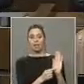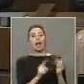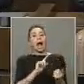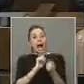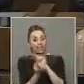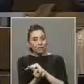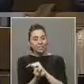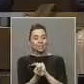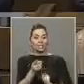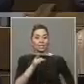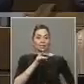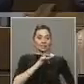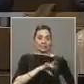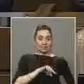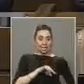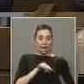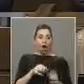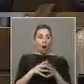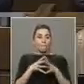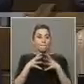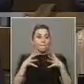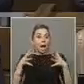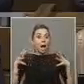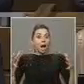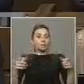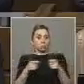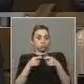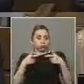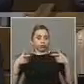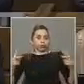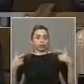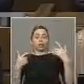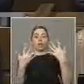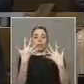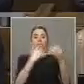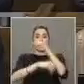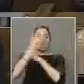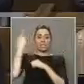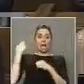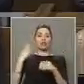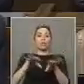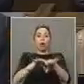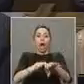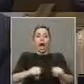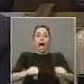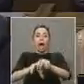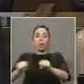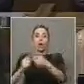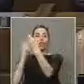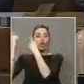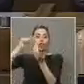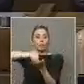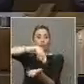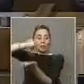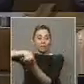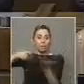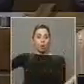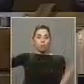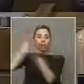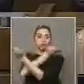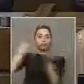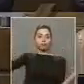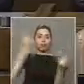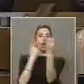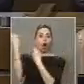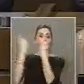intercambio comercial que Chile ha visto acrecentarse en forma importante en la última década, producto de los acuerdos económicos, también